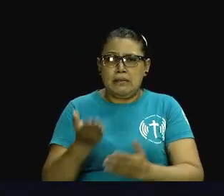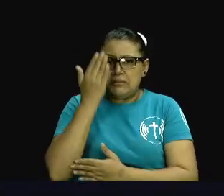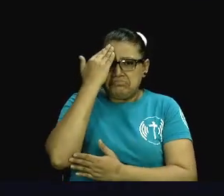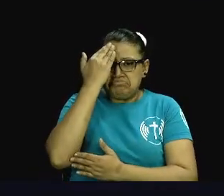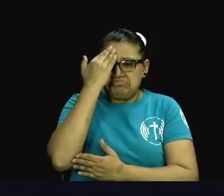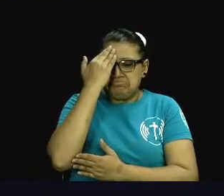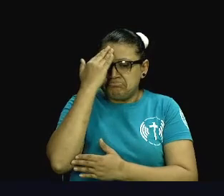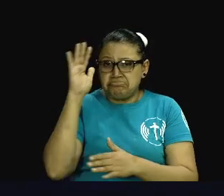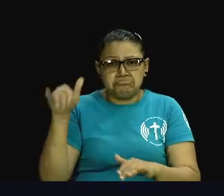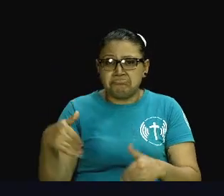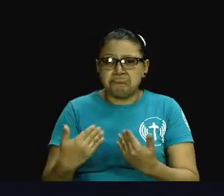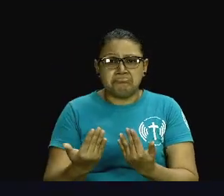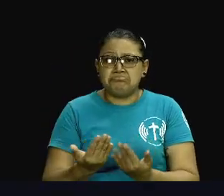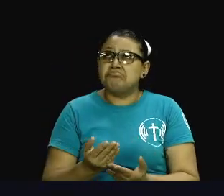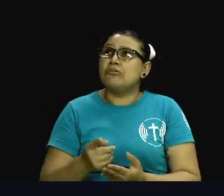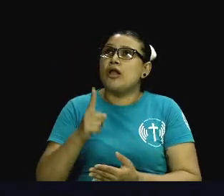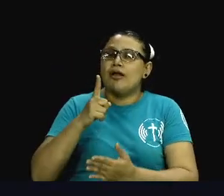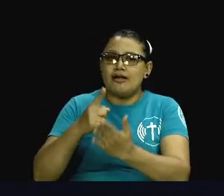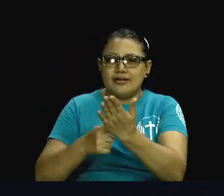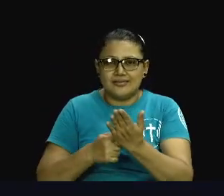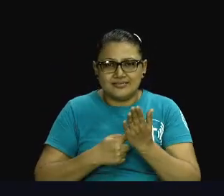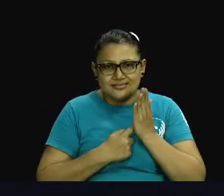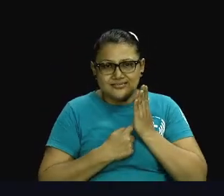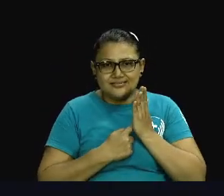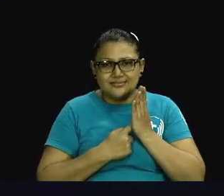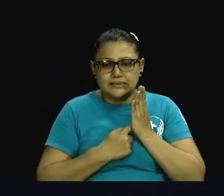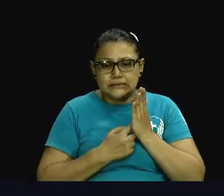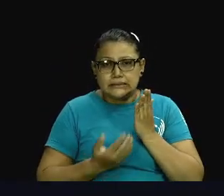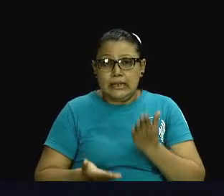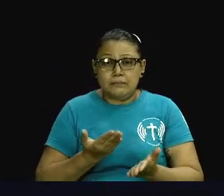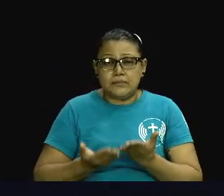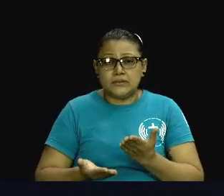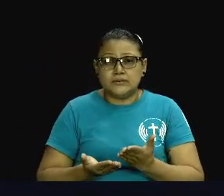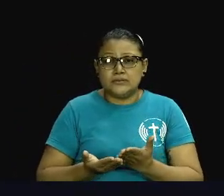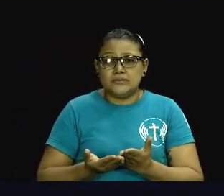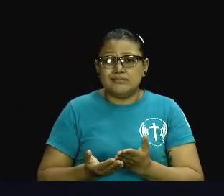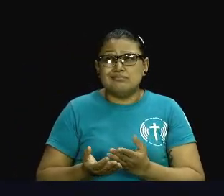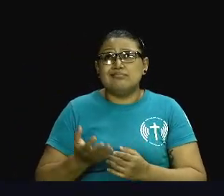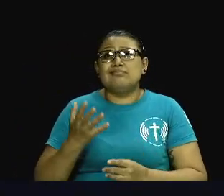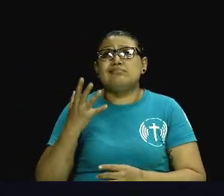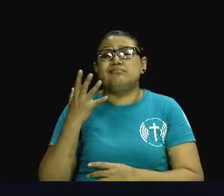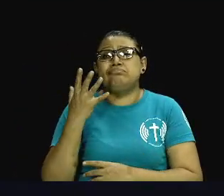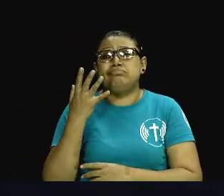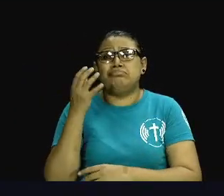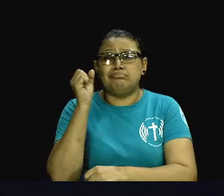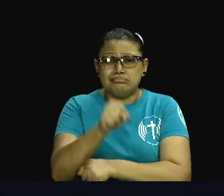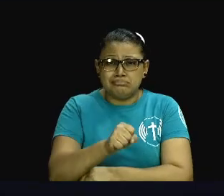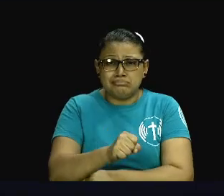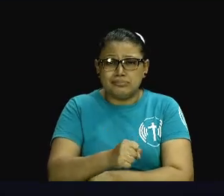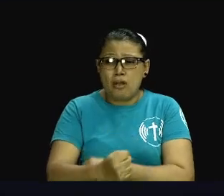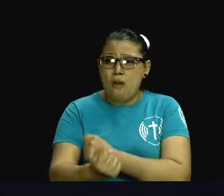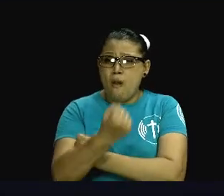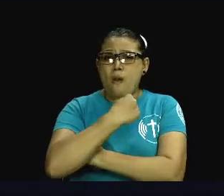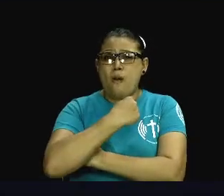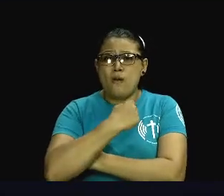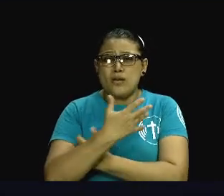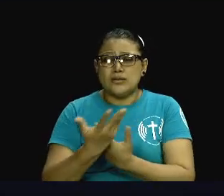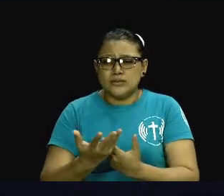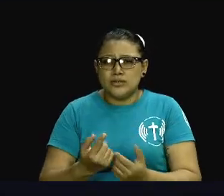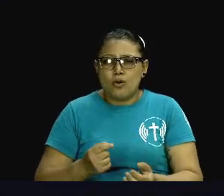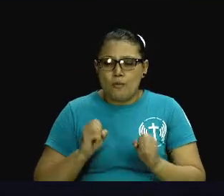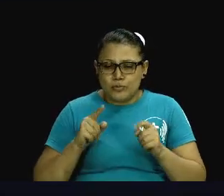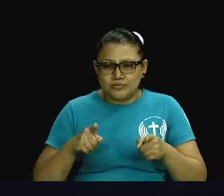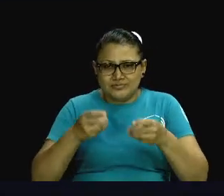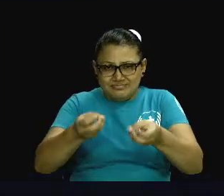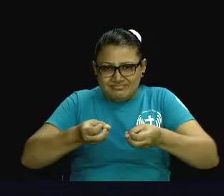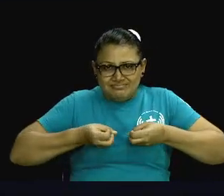se revela a nosotros y los fracasos se transforman en oportunidades para ti y para mí